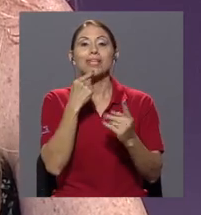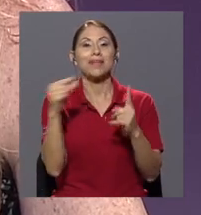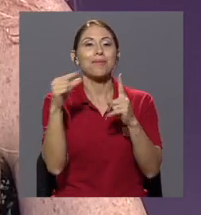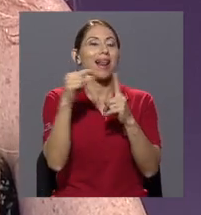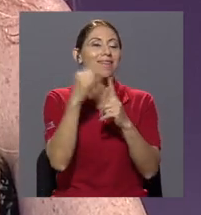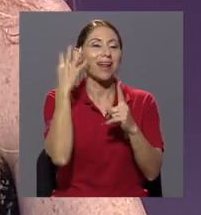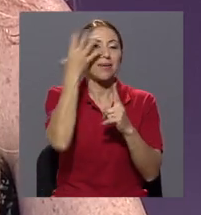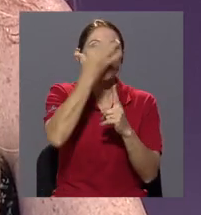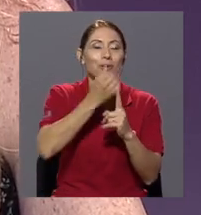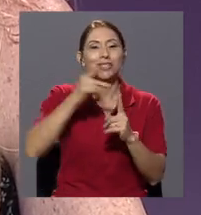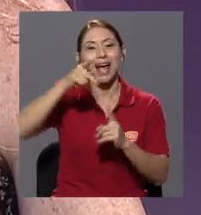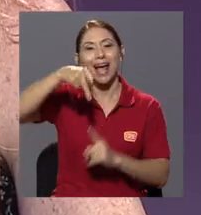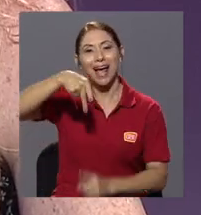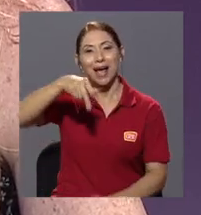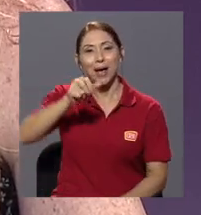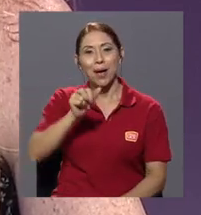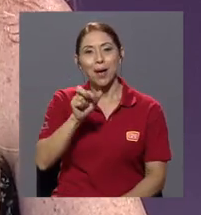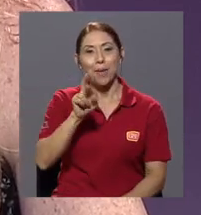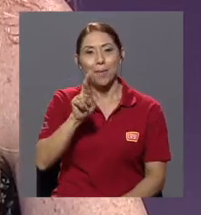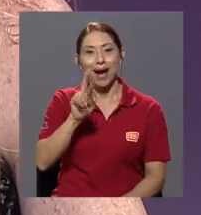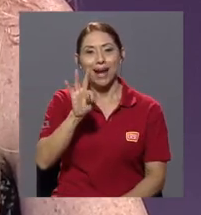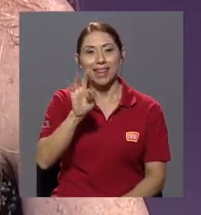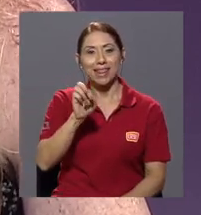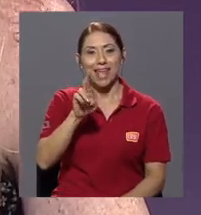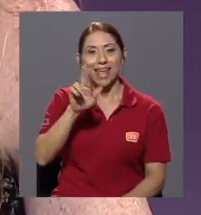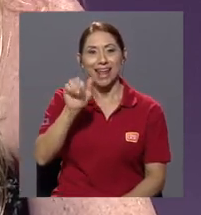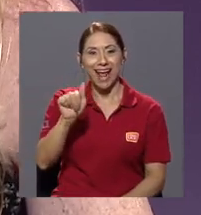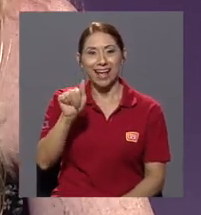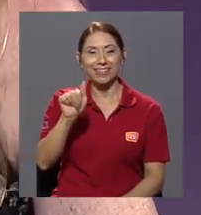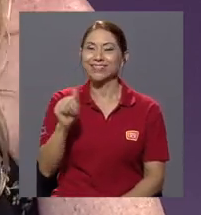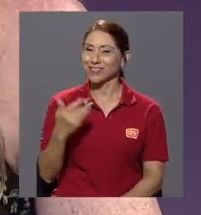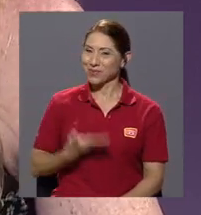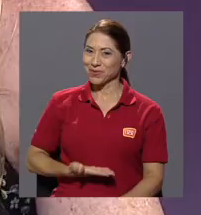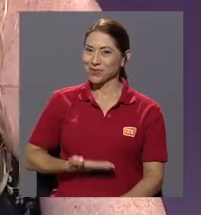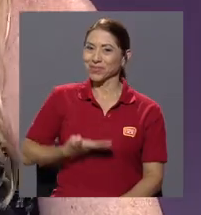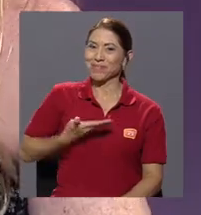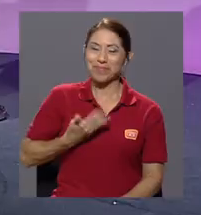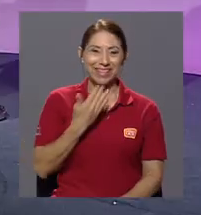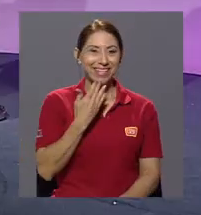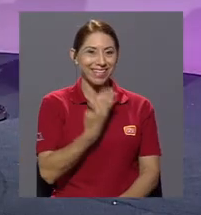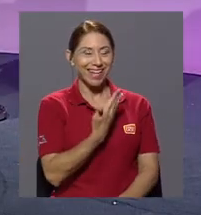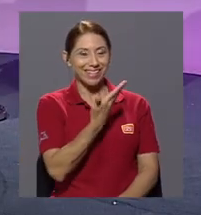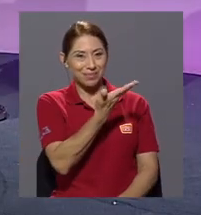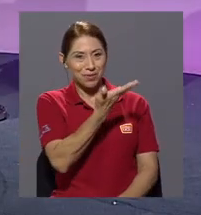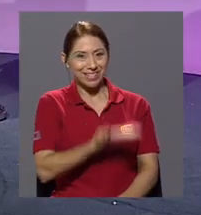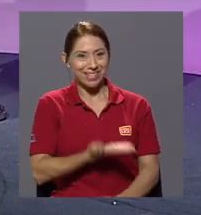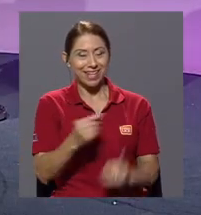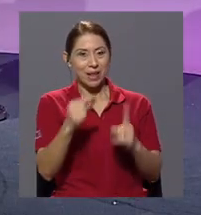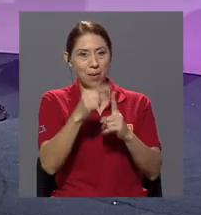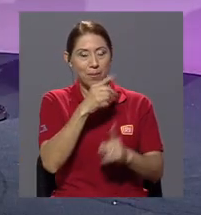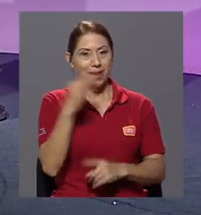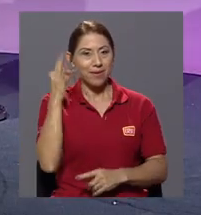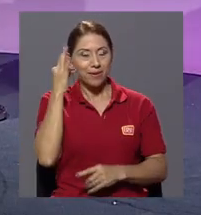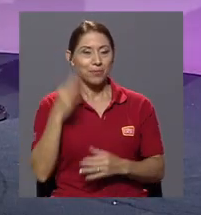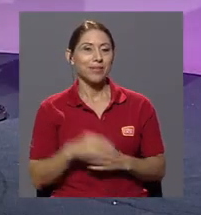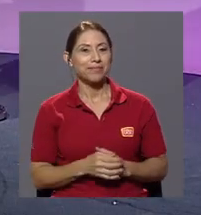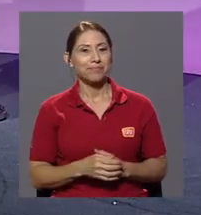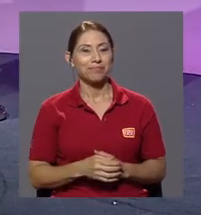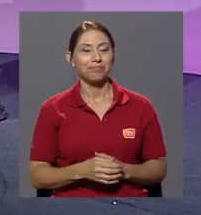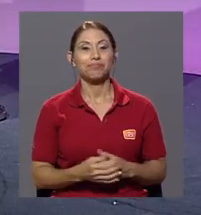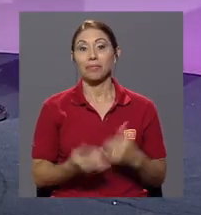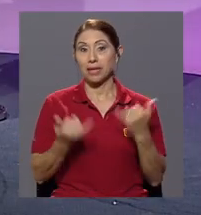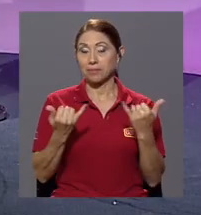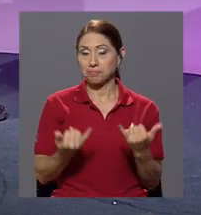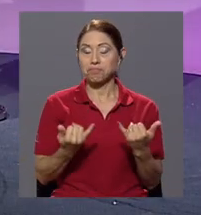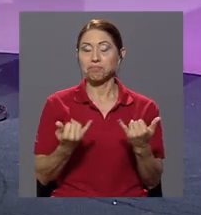decir la palabra la hermosa palabra partera parte parte no solamente muchísimas gracias rebeca por estar en palabra de mujer